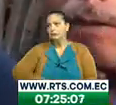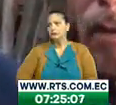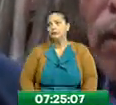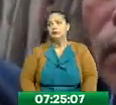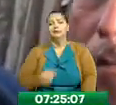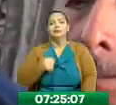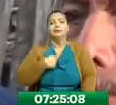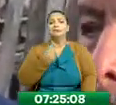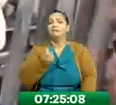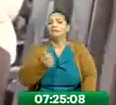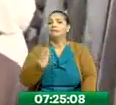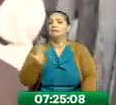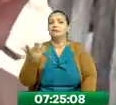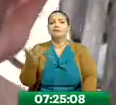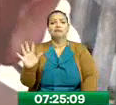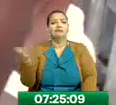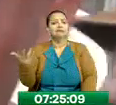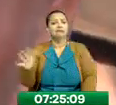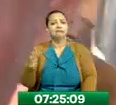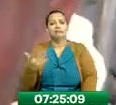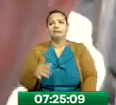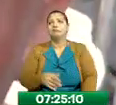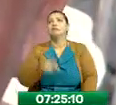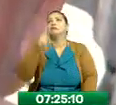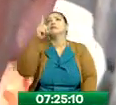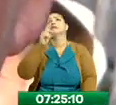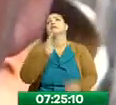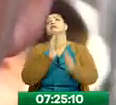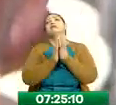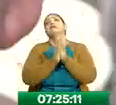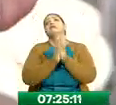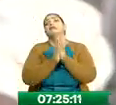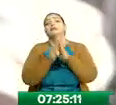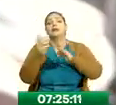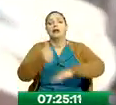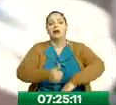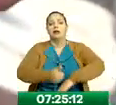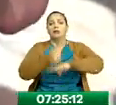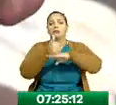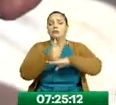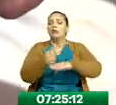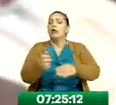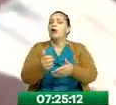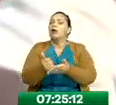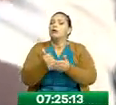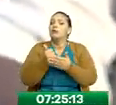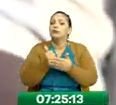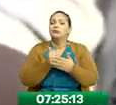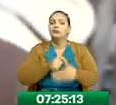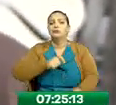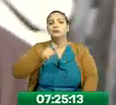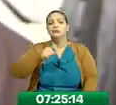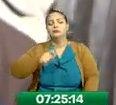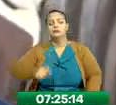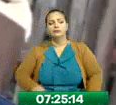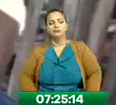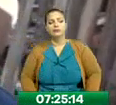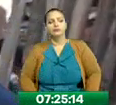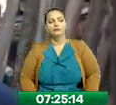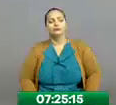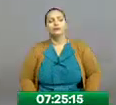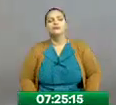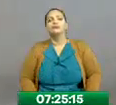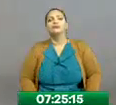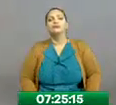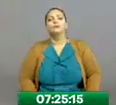Yo quisiera que, así como, gracias Dios y las autoridades que nos puede ayudar, así en este caso que estoy, digamos,